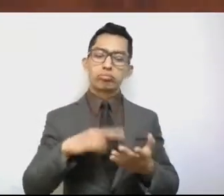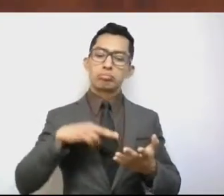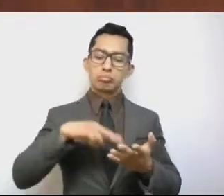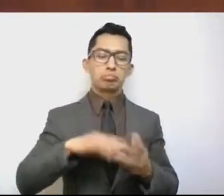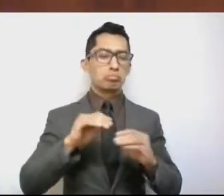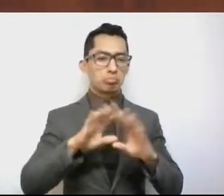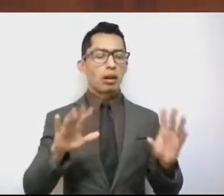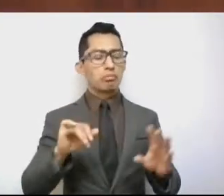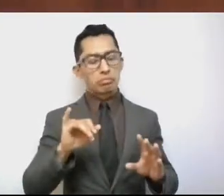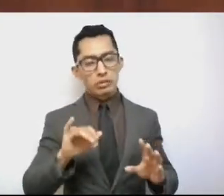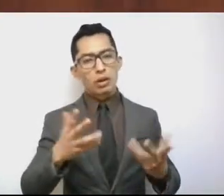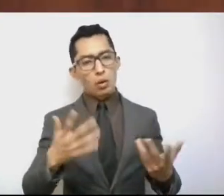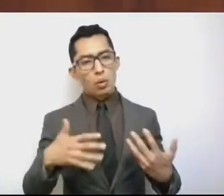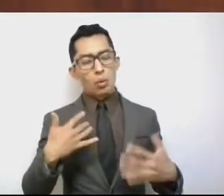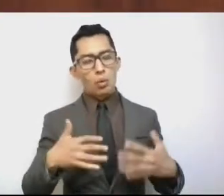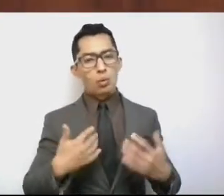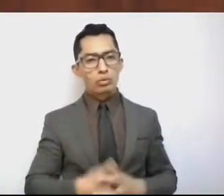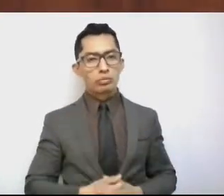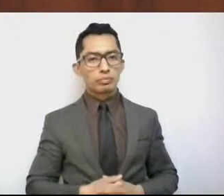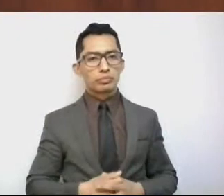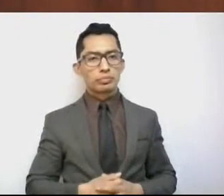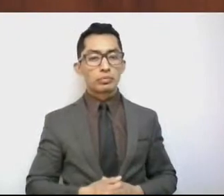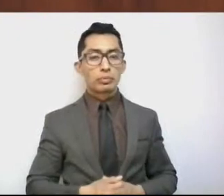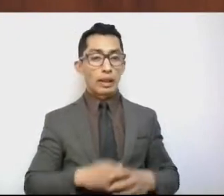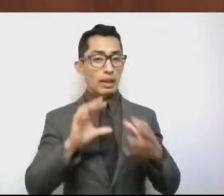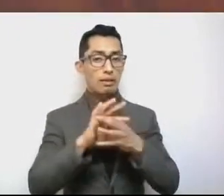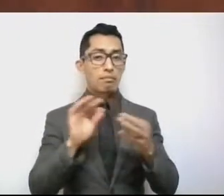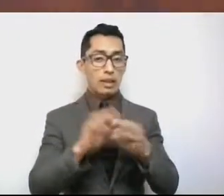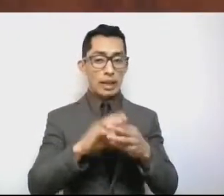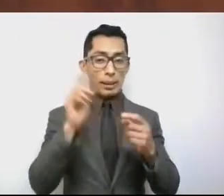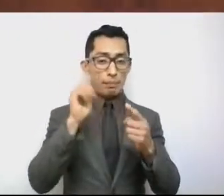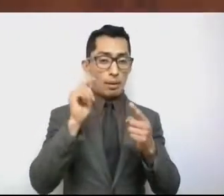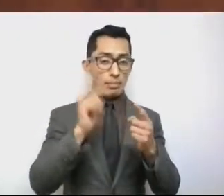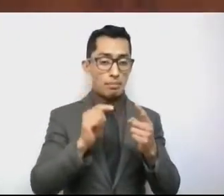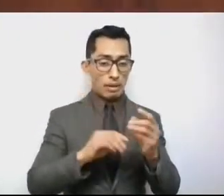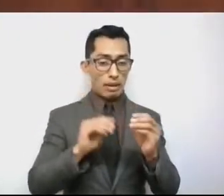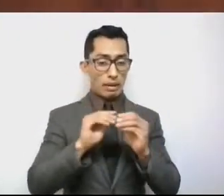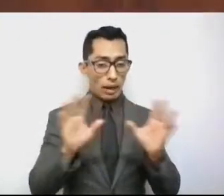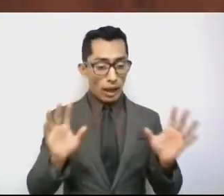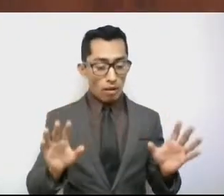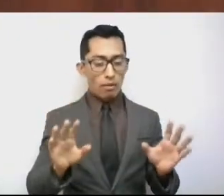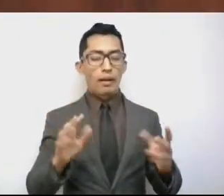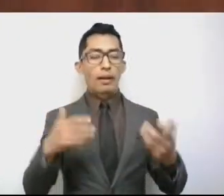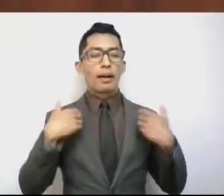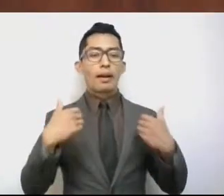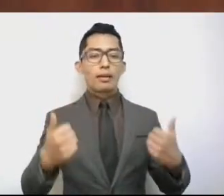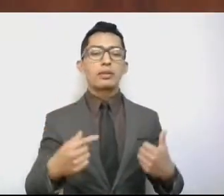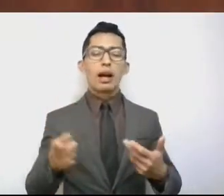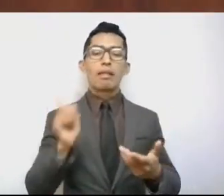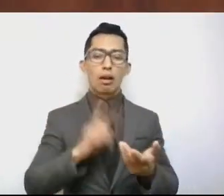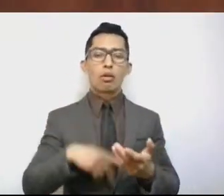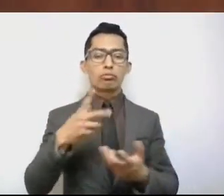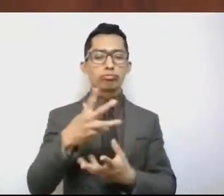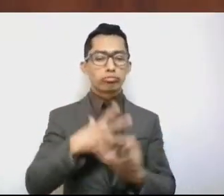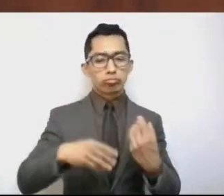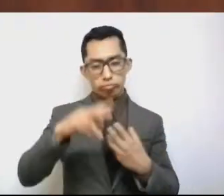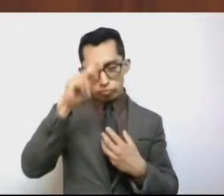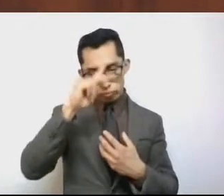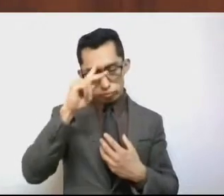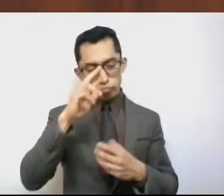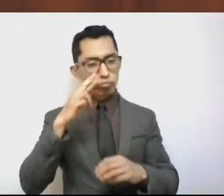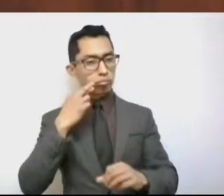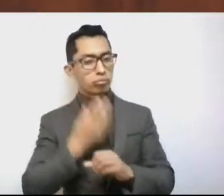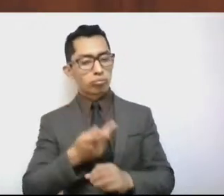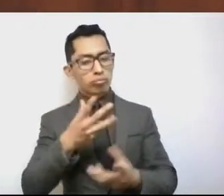ha obsequiado un nivel de detalle que nos permite dimensionar el manejo prudente y responsable de